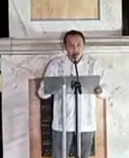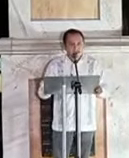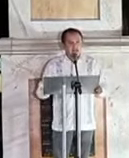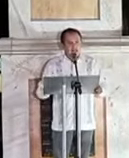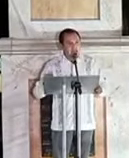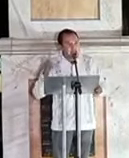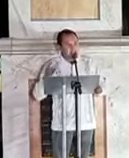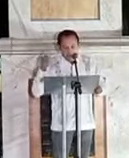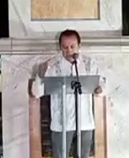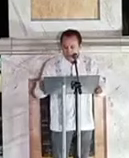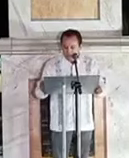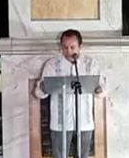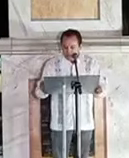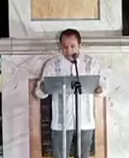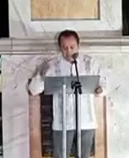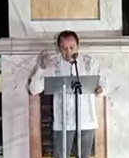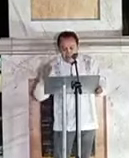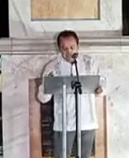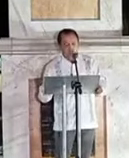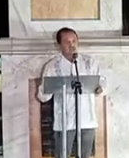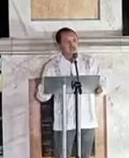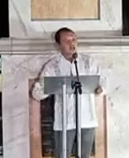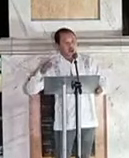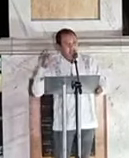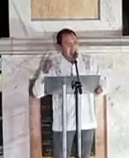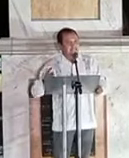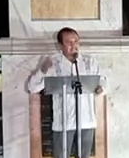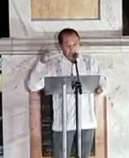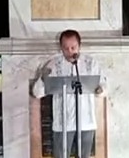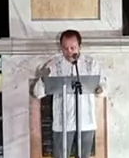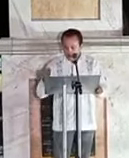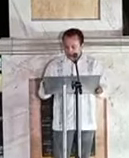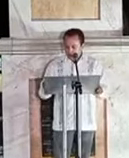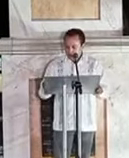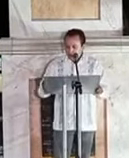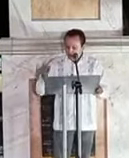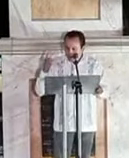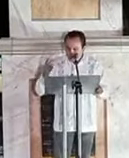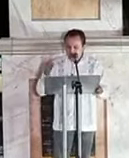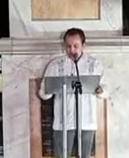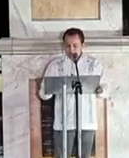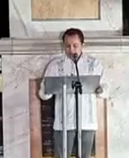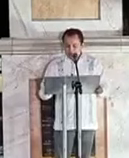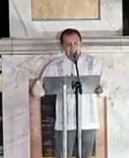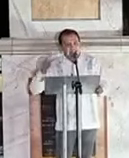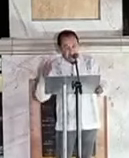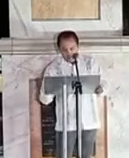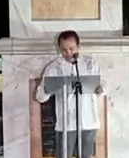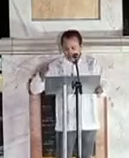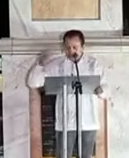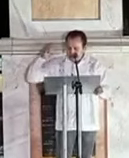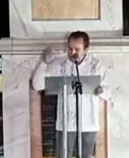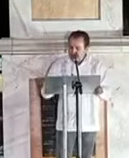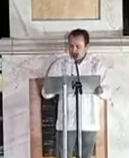Hoy y mañana defenderemos lo que es del pueblo. Juntos le daremos